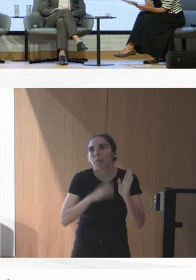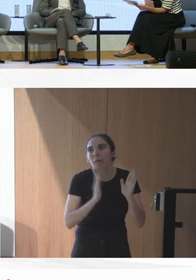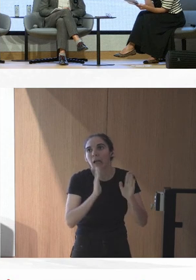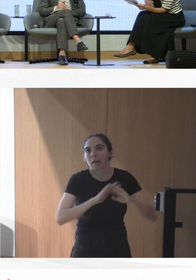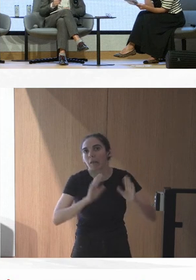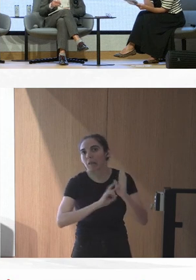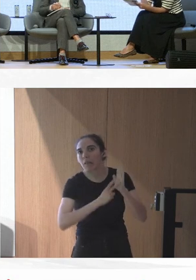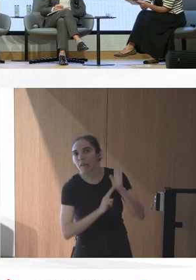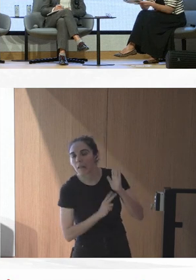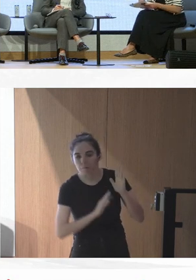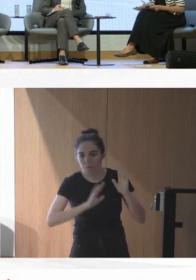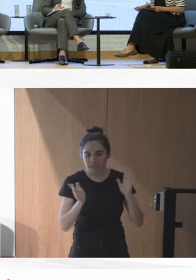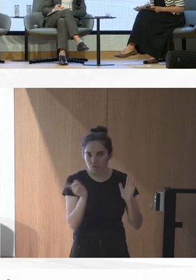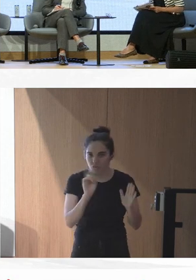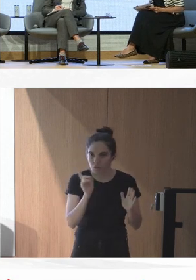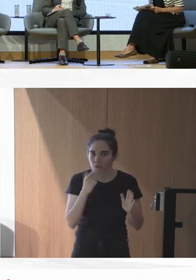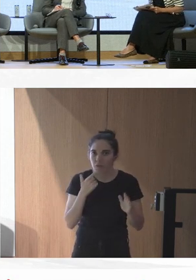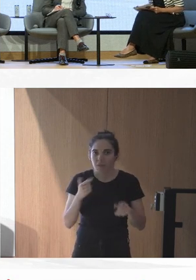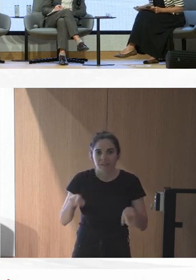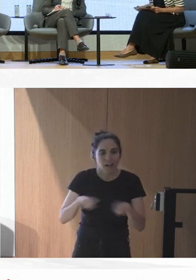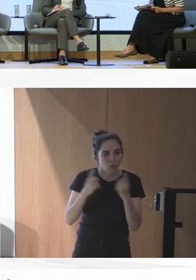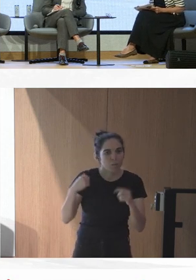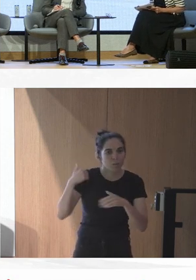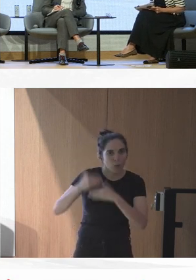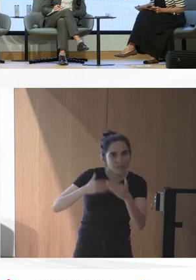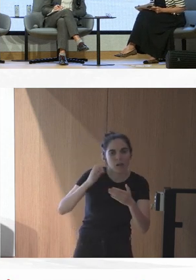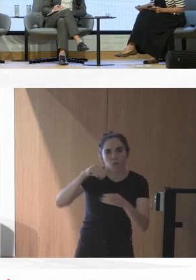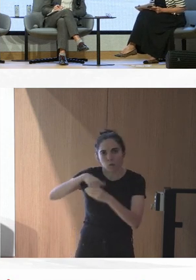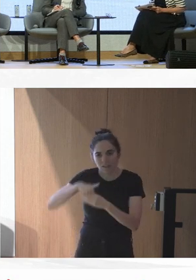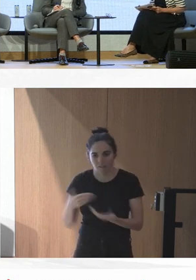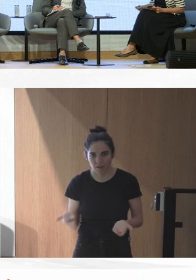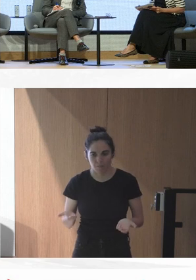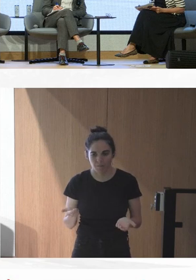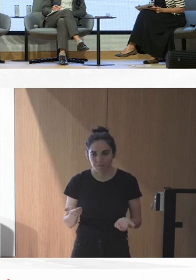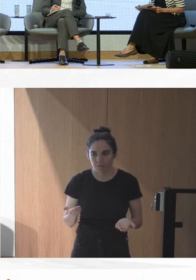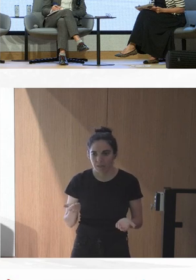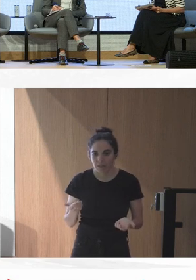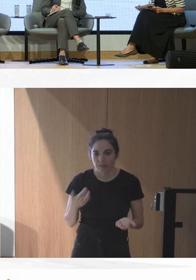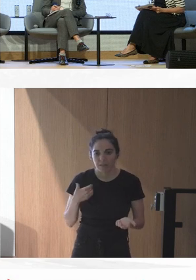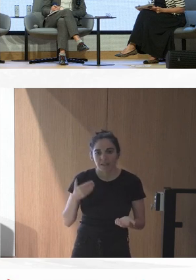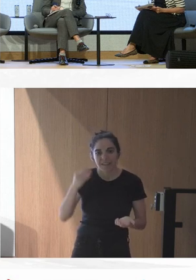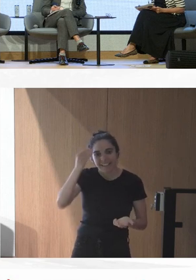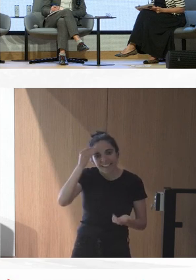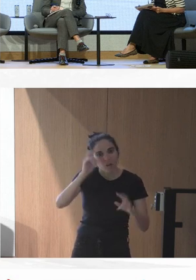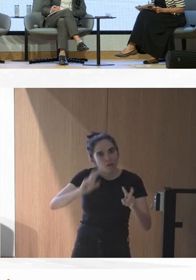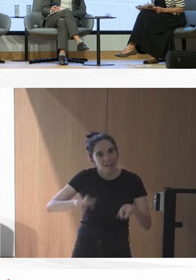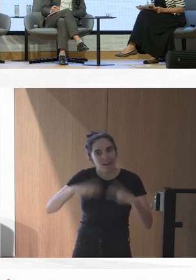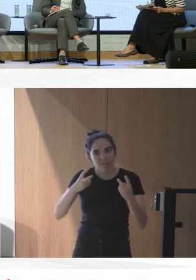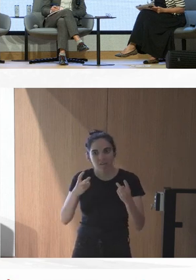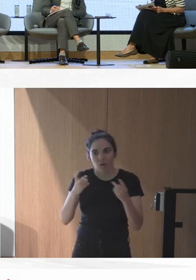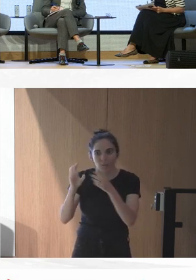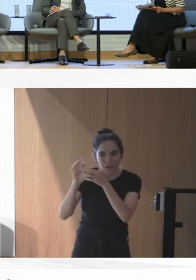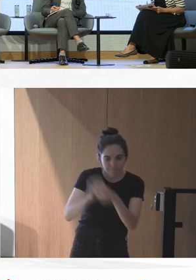sea procesales o sustantivas, o de las leyes que regulan la administración penitenciaria. Yo creo que la reforma atañe a